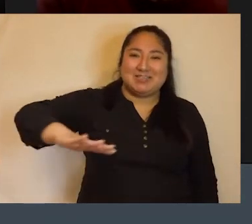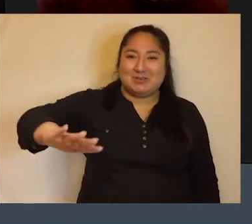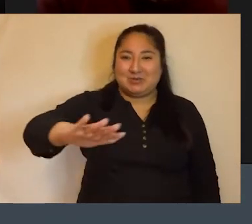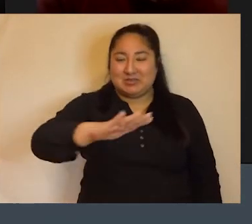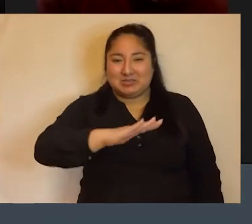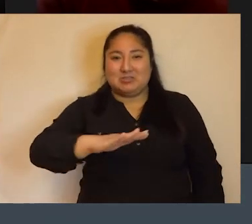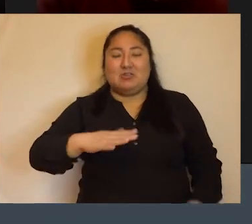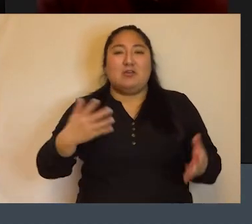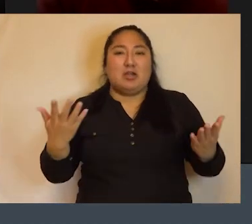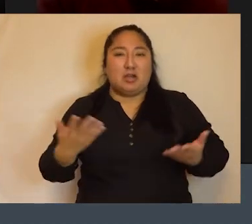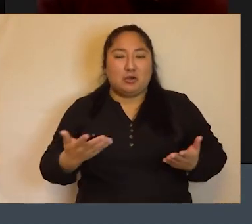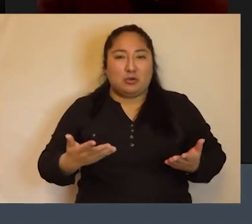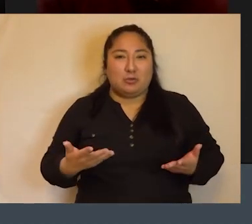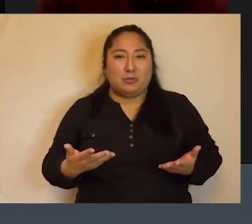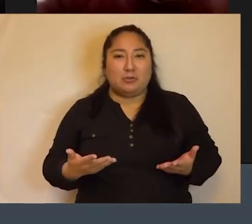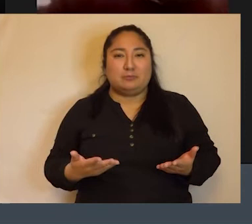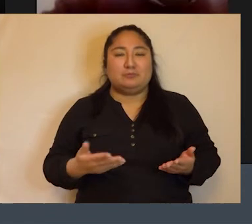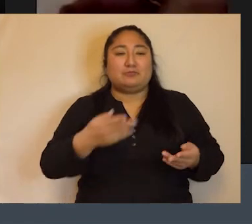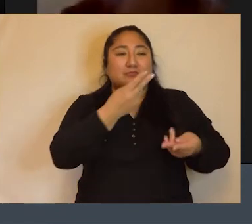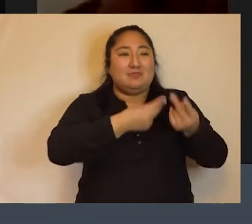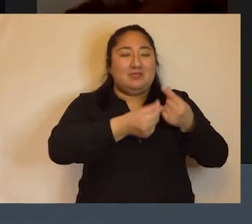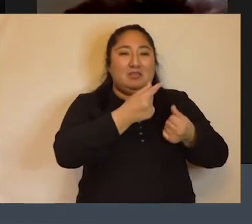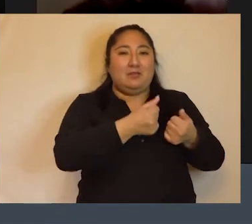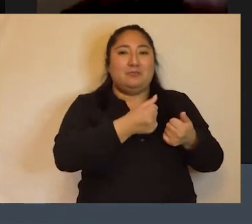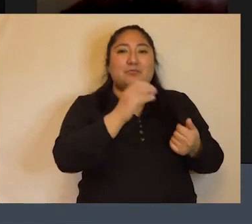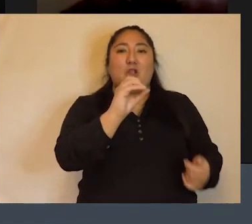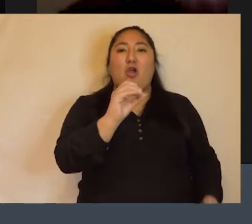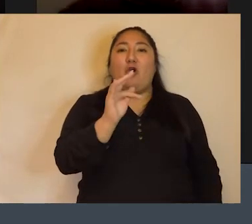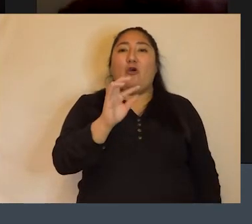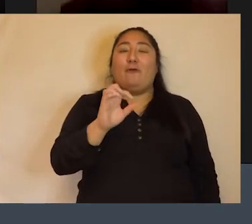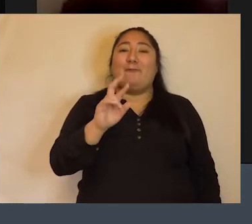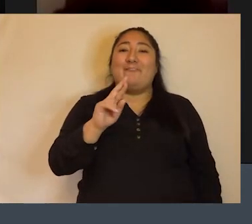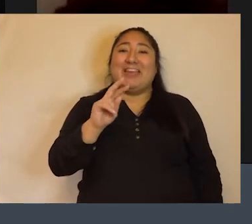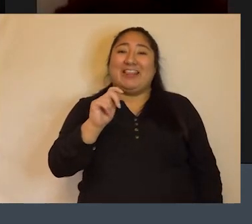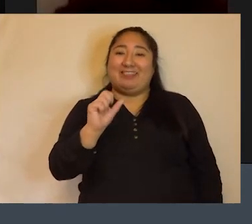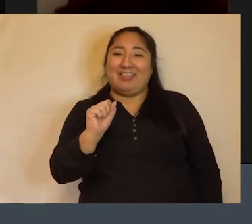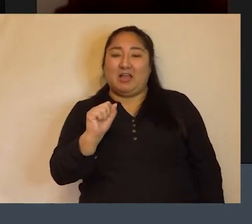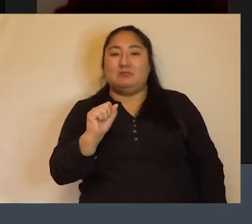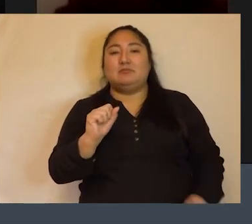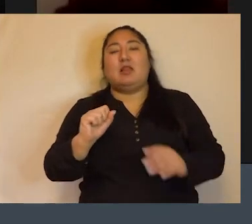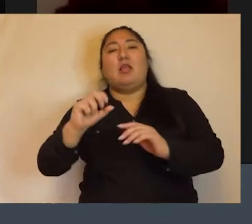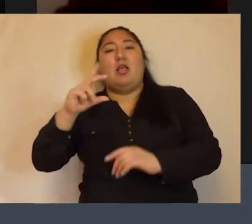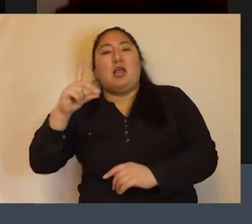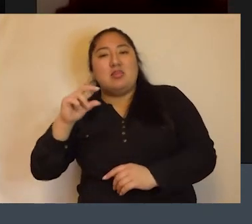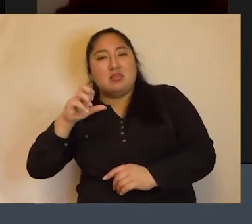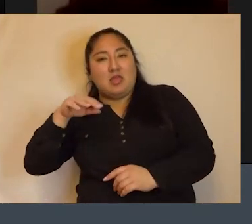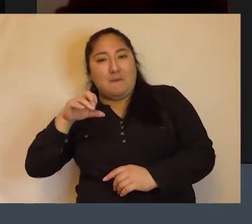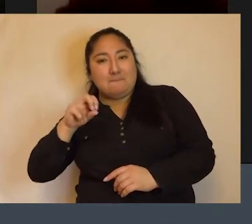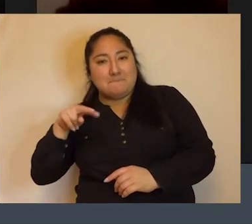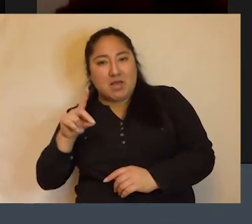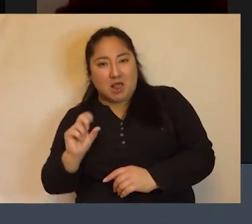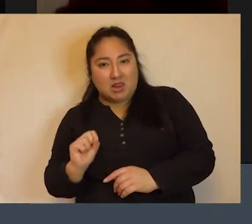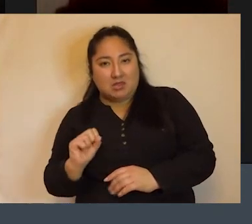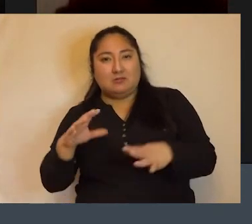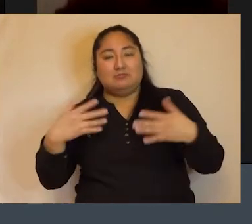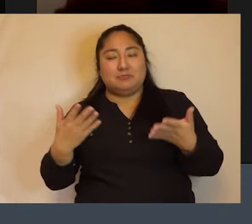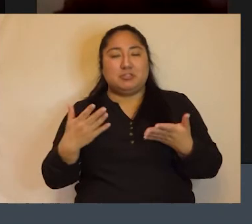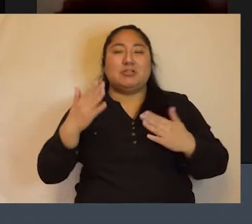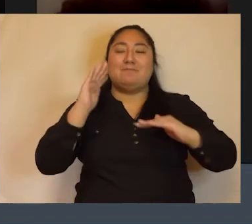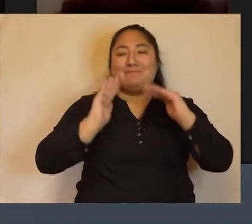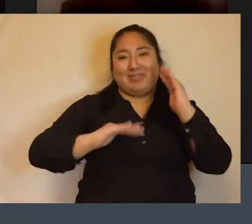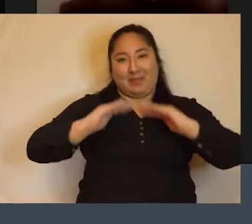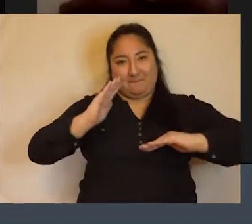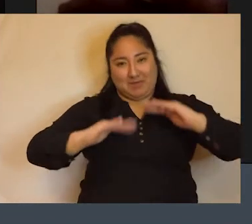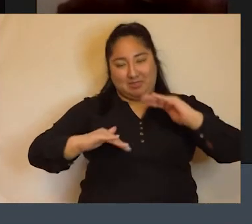cuales está operando lo que se llama, los economistas llaman la oferta y las demandas, ¿sí? Van matizándose en términos